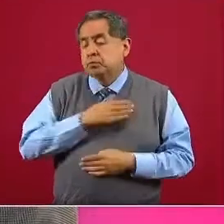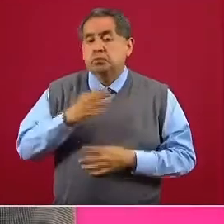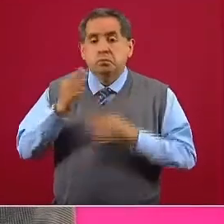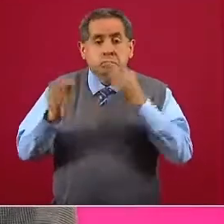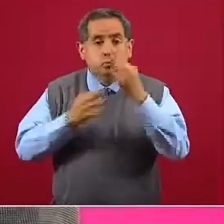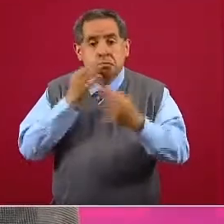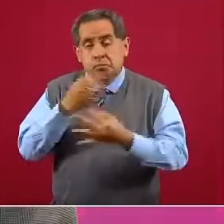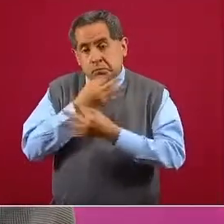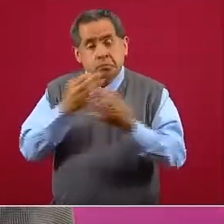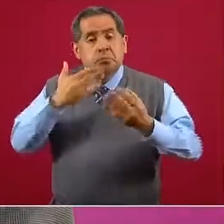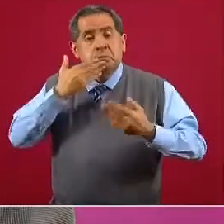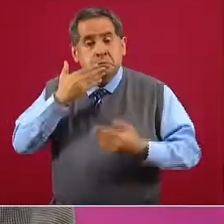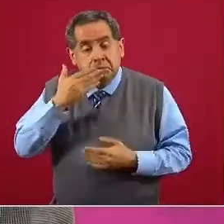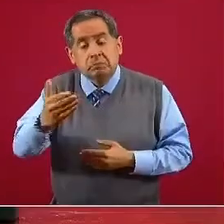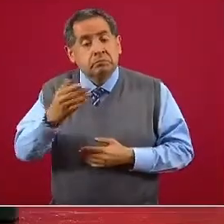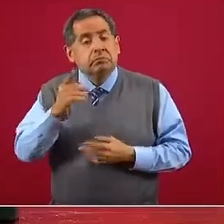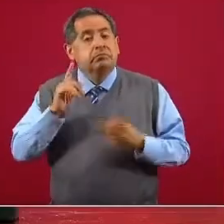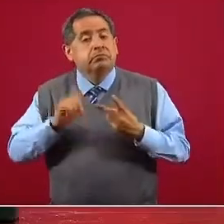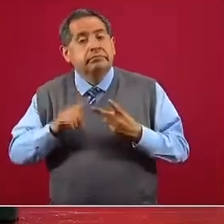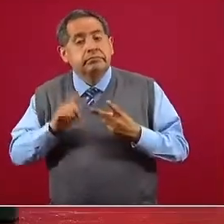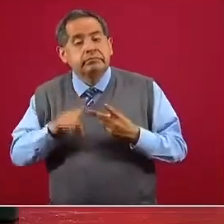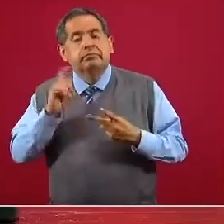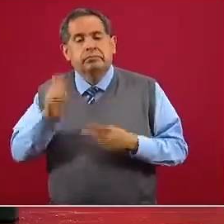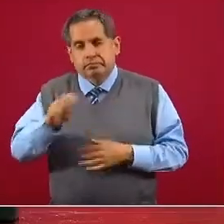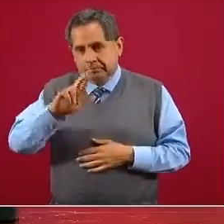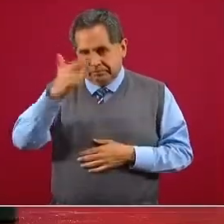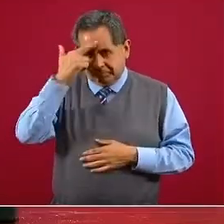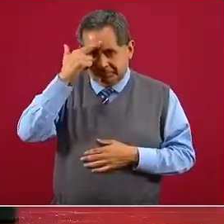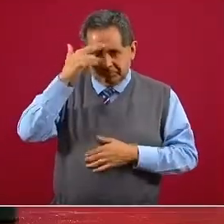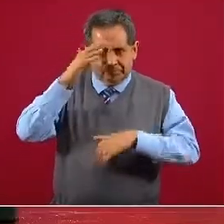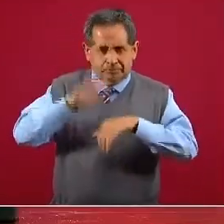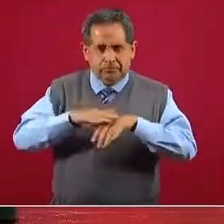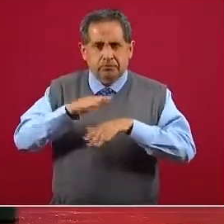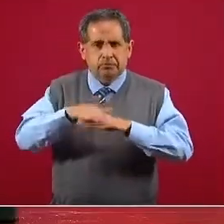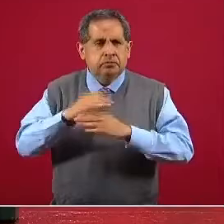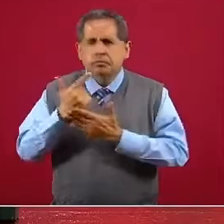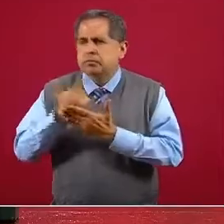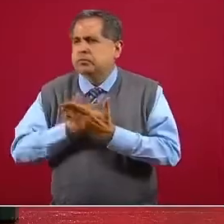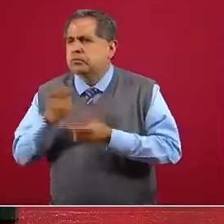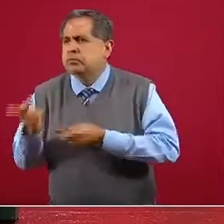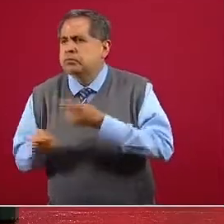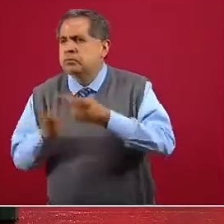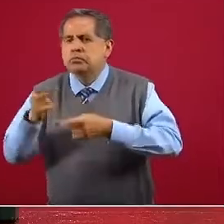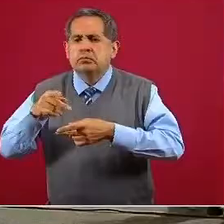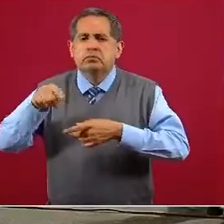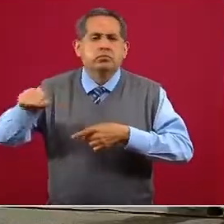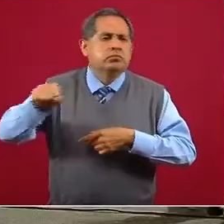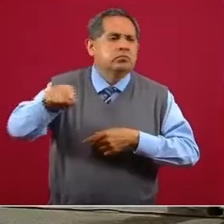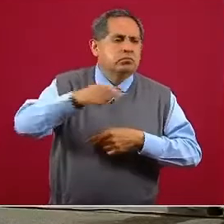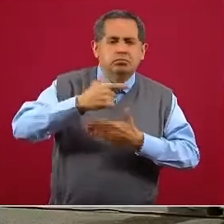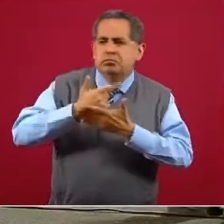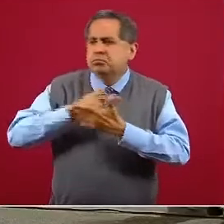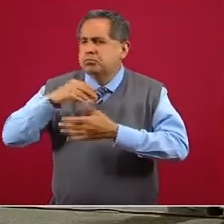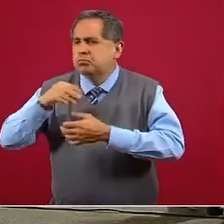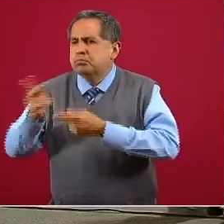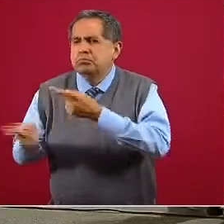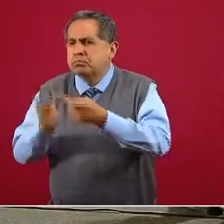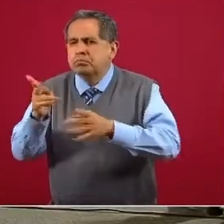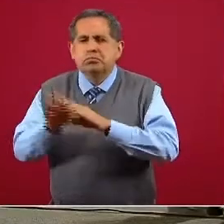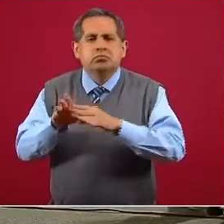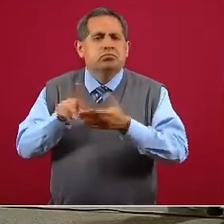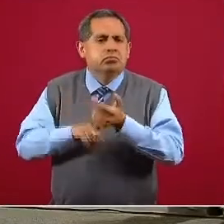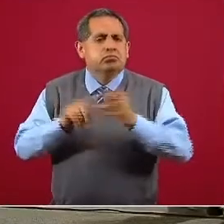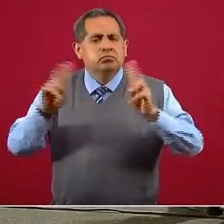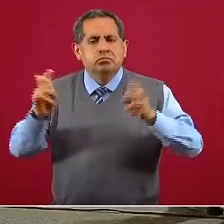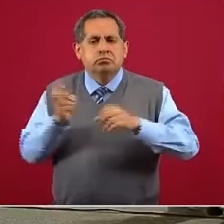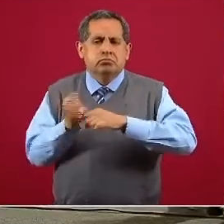noticia. Recordarán que hemos estado hablando sobre la realización de encuestas serológicas, encuestas sobre